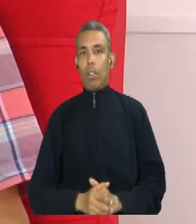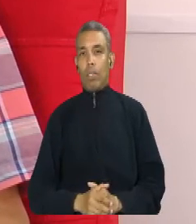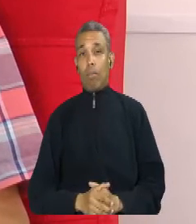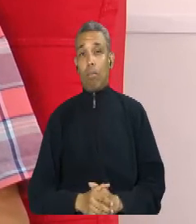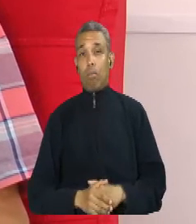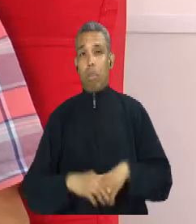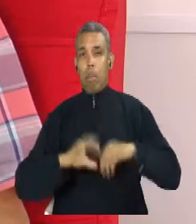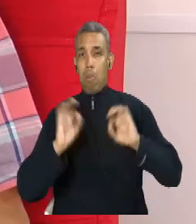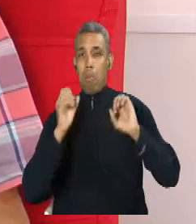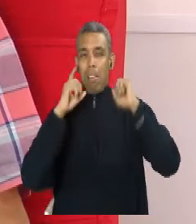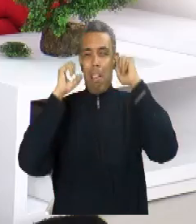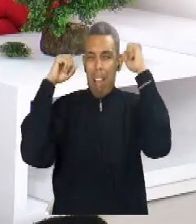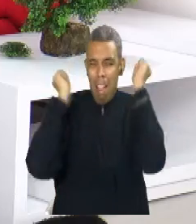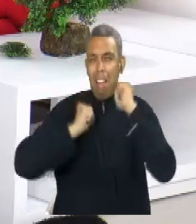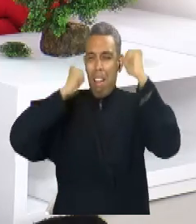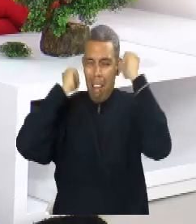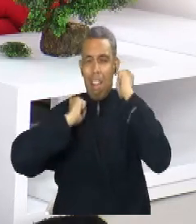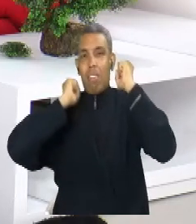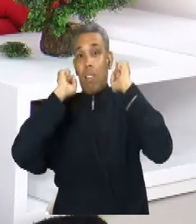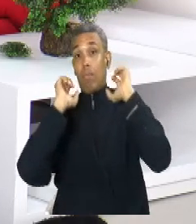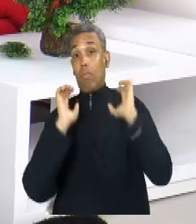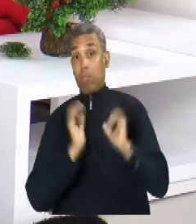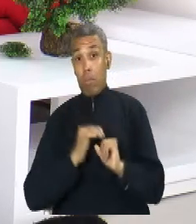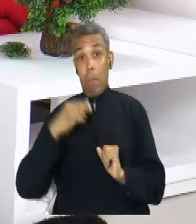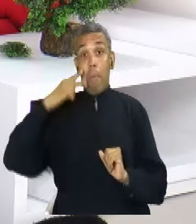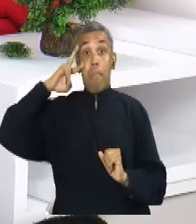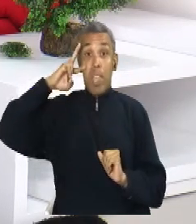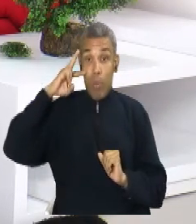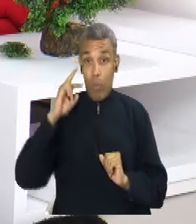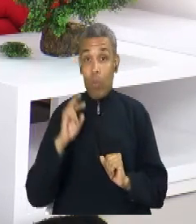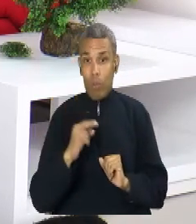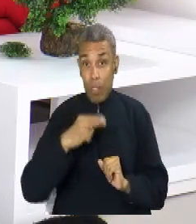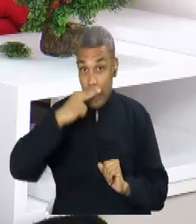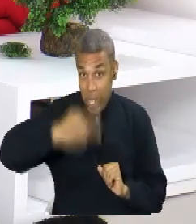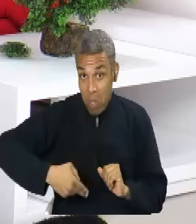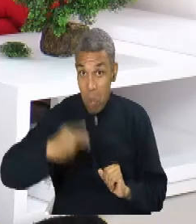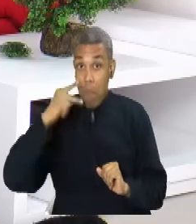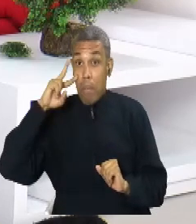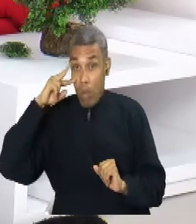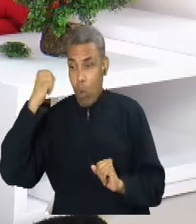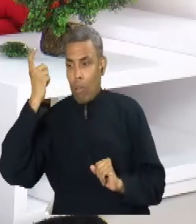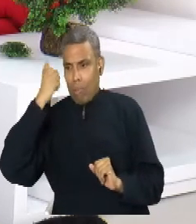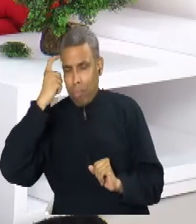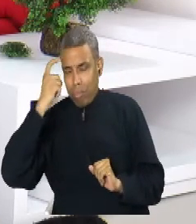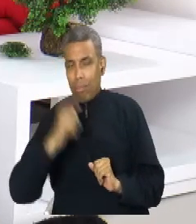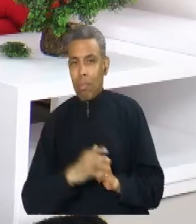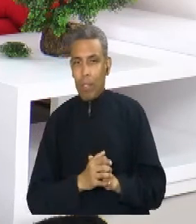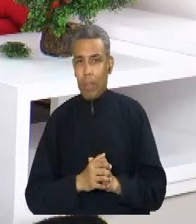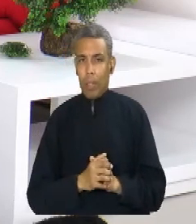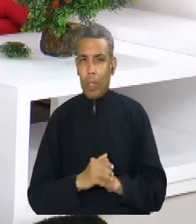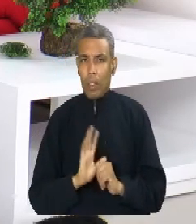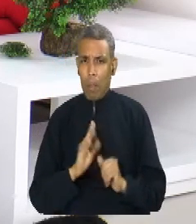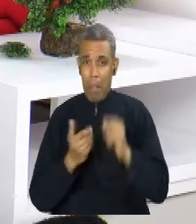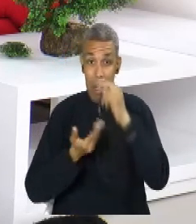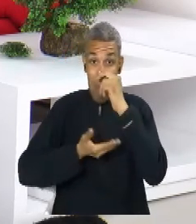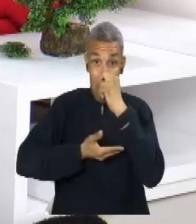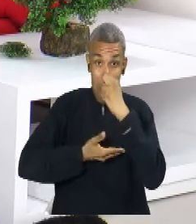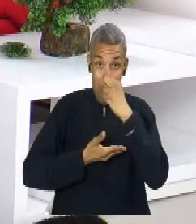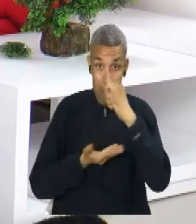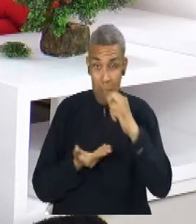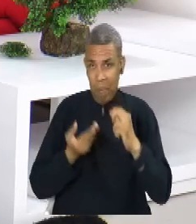pataleta entonces muy muy normalmente las mamás cuando se siente en sitiadas por el niño